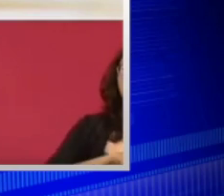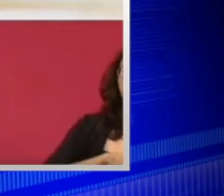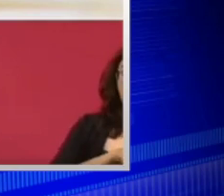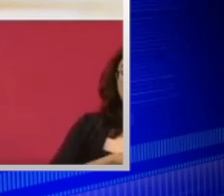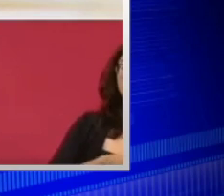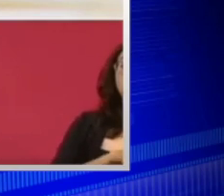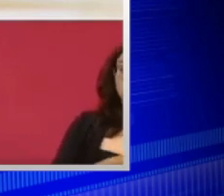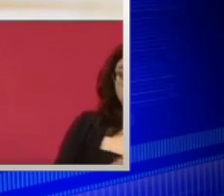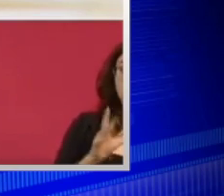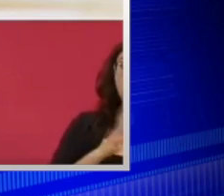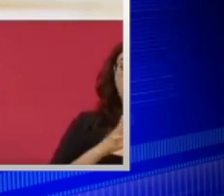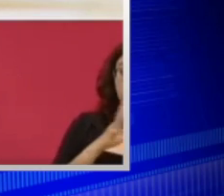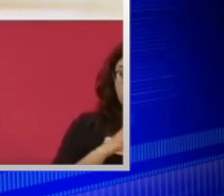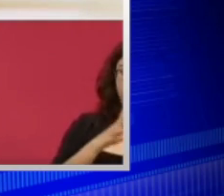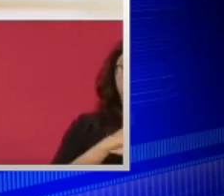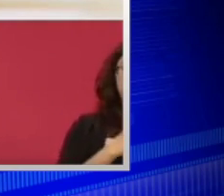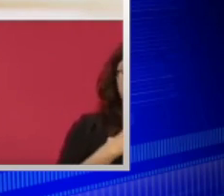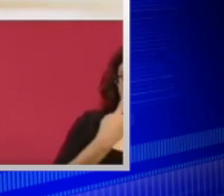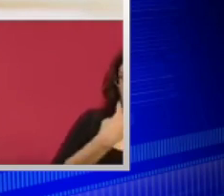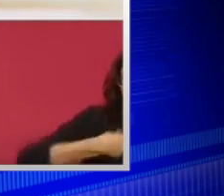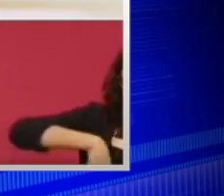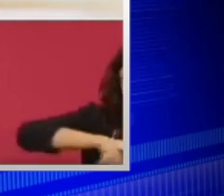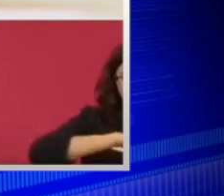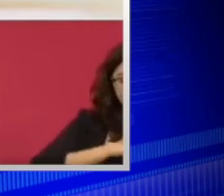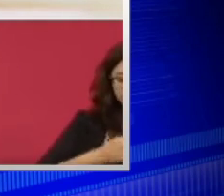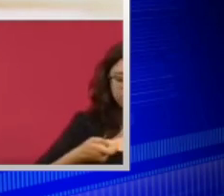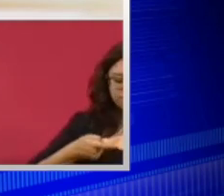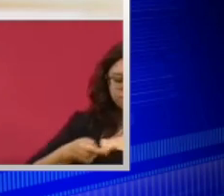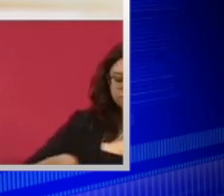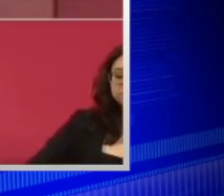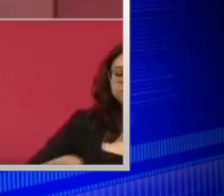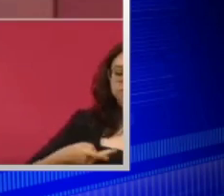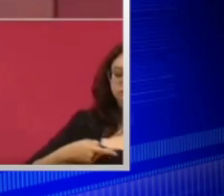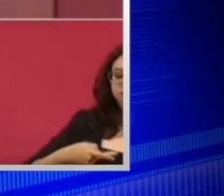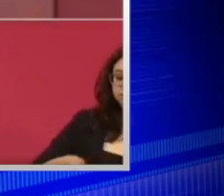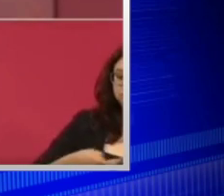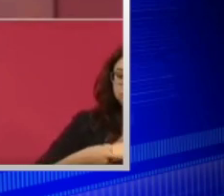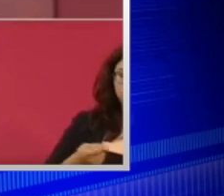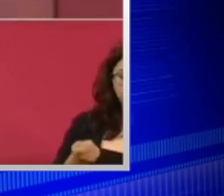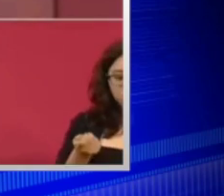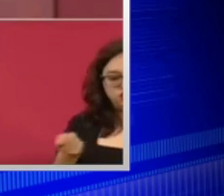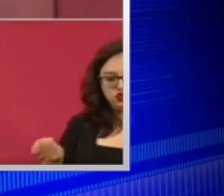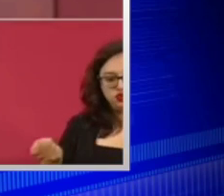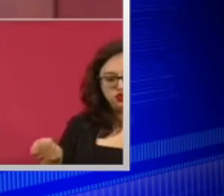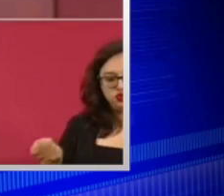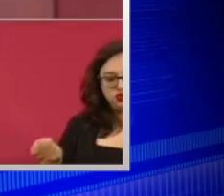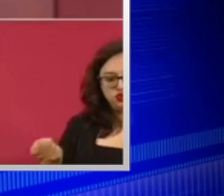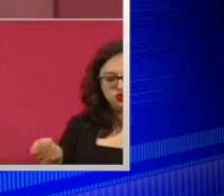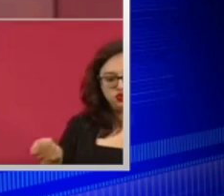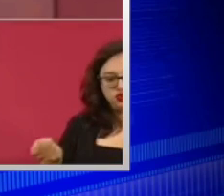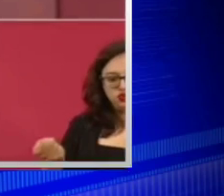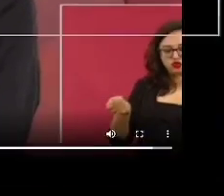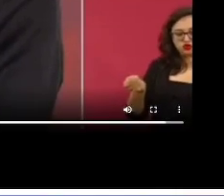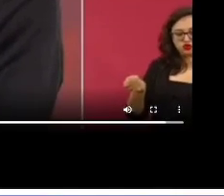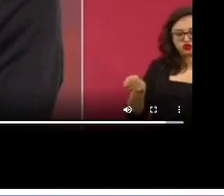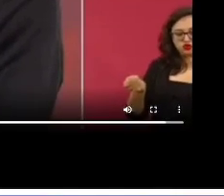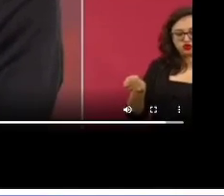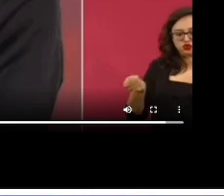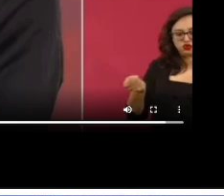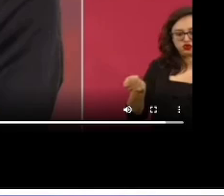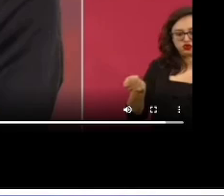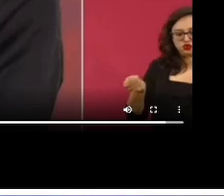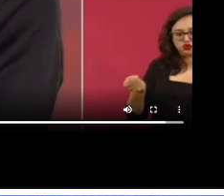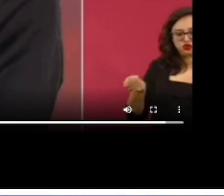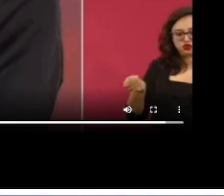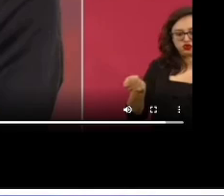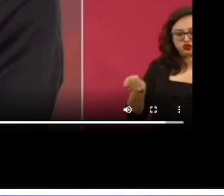necesitamos defendiendo nuestra economía y protegiéndonos lo que señala el presidente